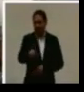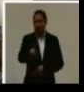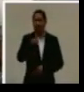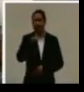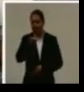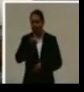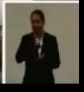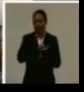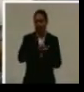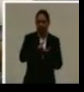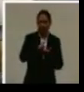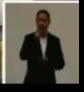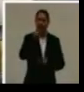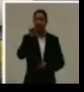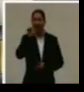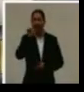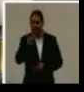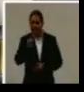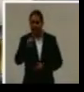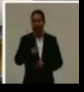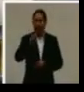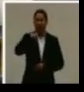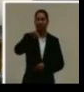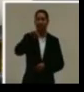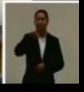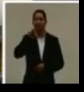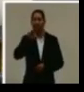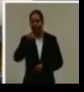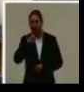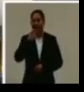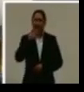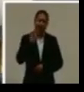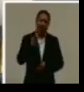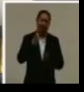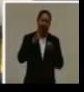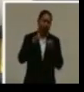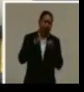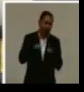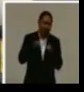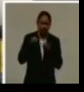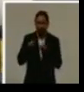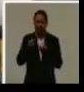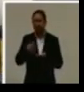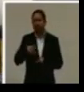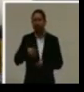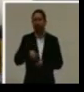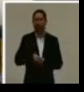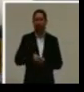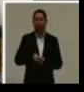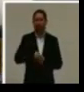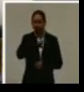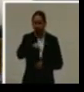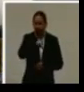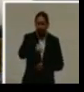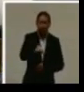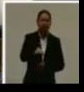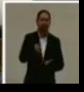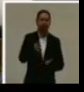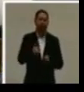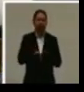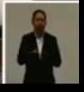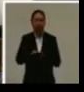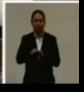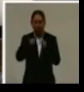estos derechos, como el PES lo ha hecho con la diputada Maya de León, ya muchas de nosotras estamos buscando la manera para que